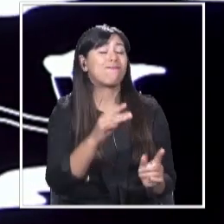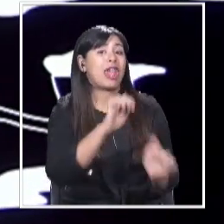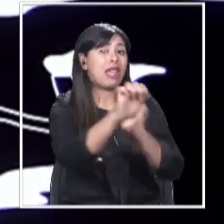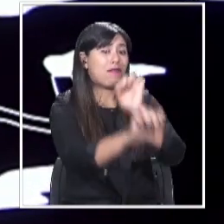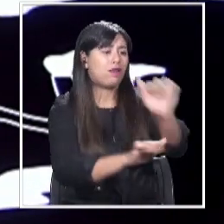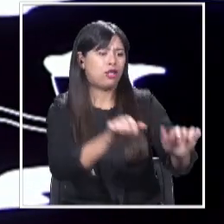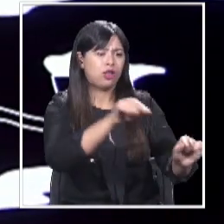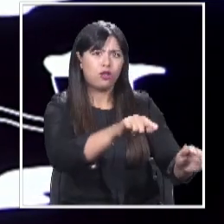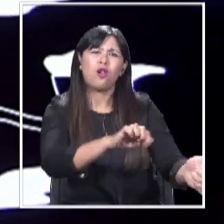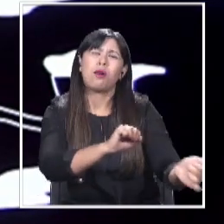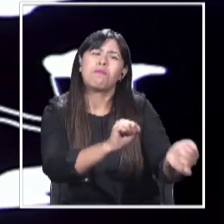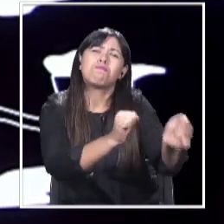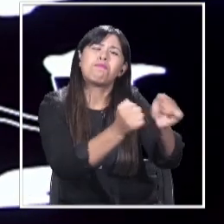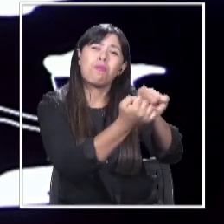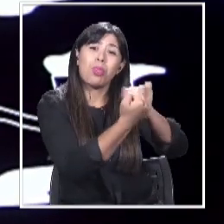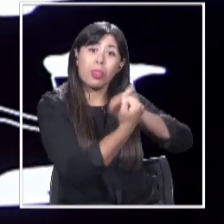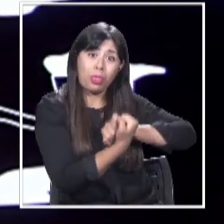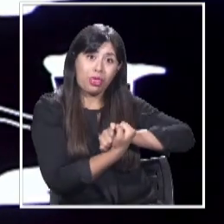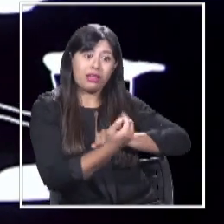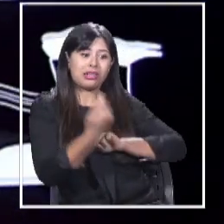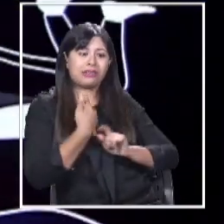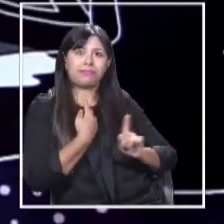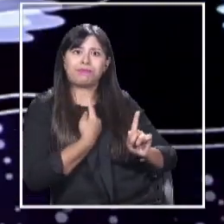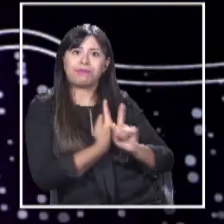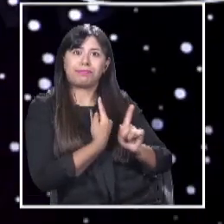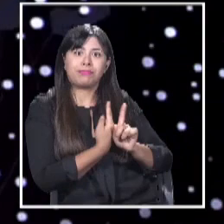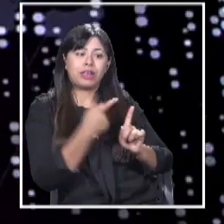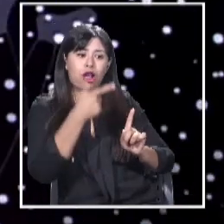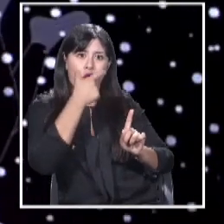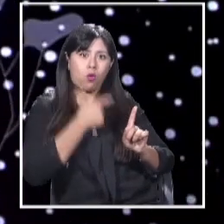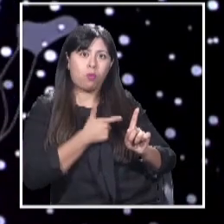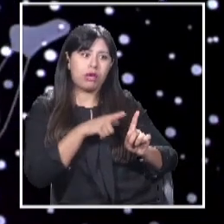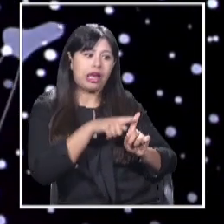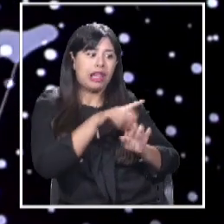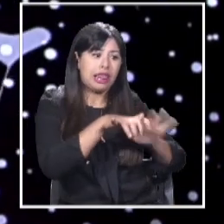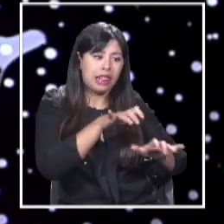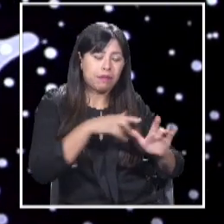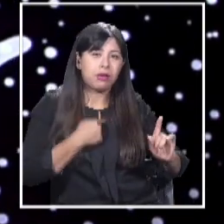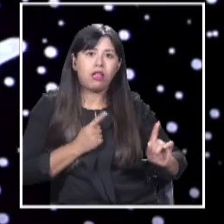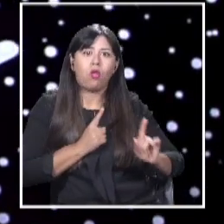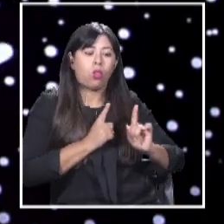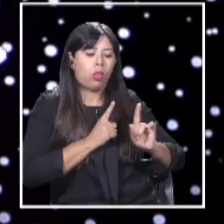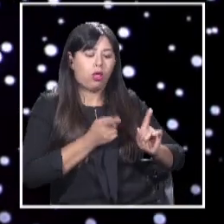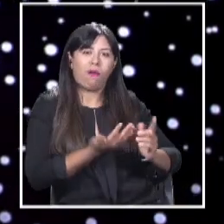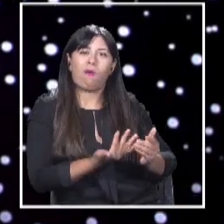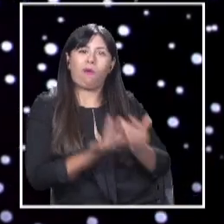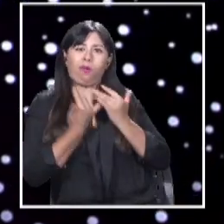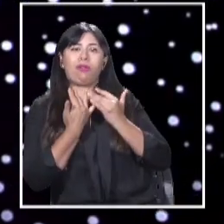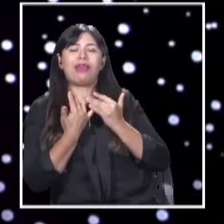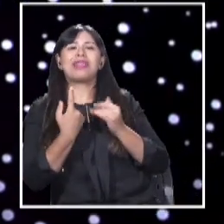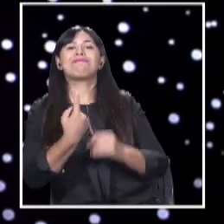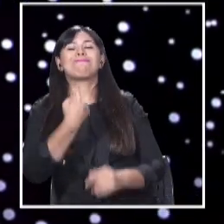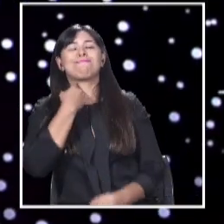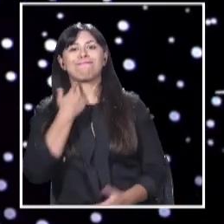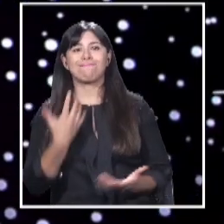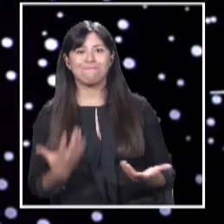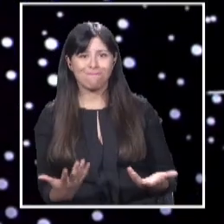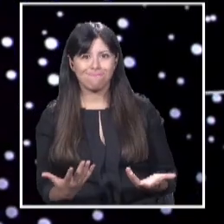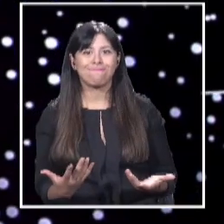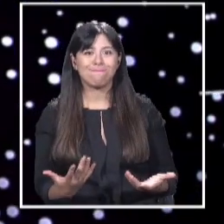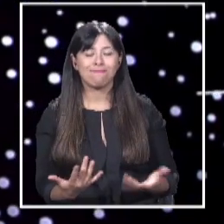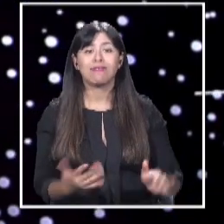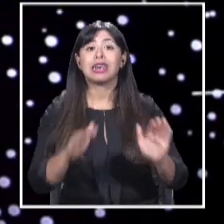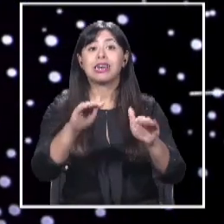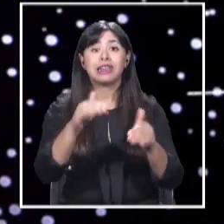en proximidad con el ser humano y ganan capacidad de acción sobre él. ¿Qué podemos decir entonces? Que bueno, que también